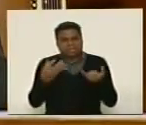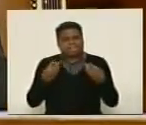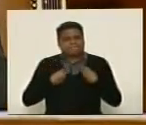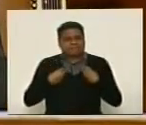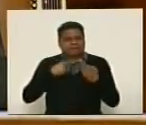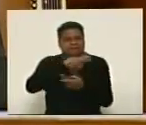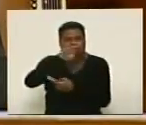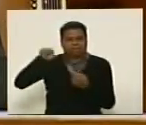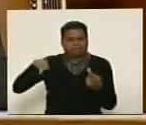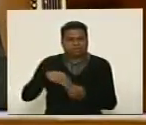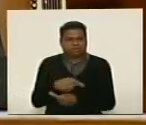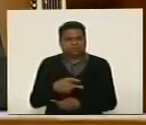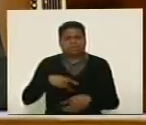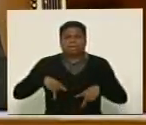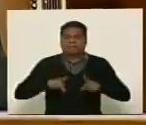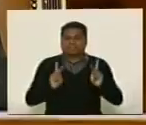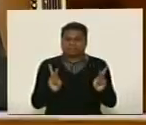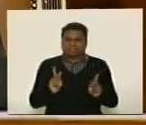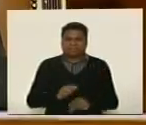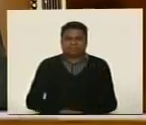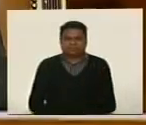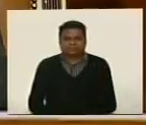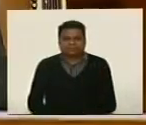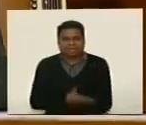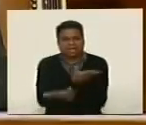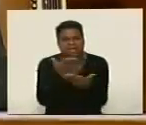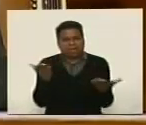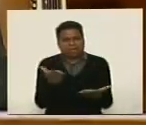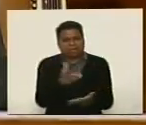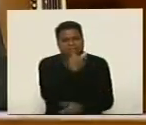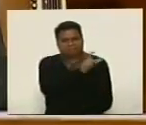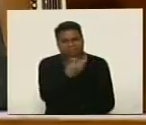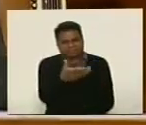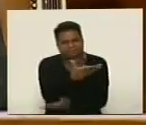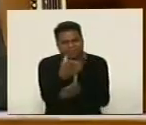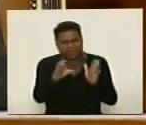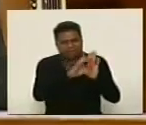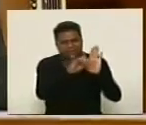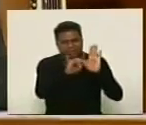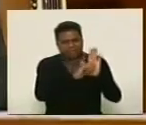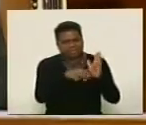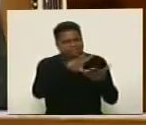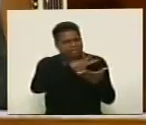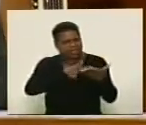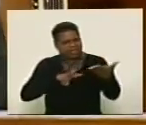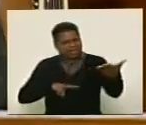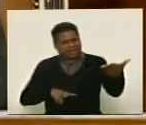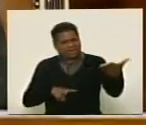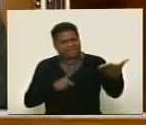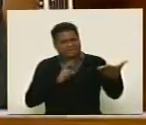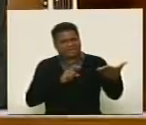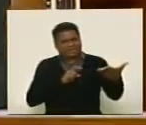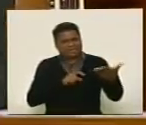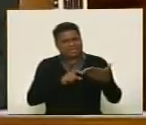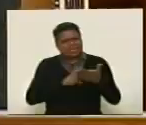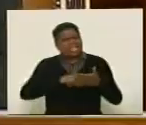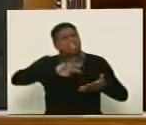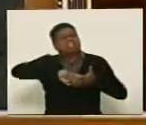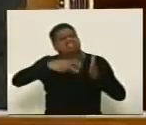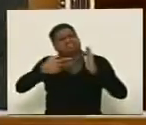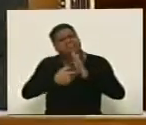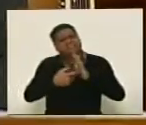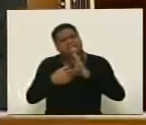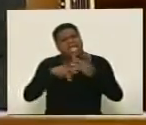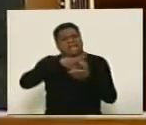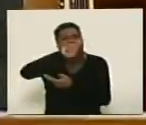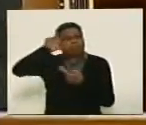revolución. Yo me voy a permitir, compatriotas constituyentes, leer el concepto de revolución que el comandante